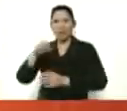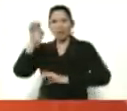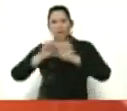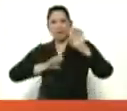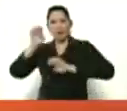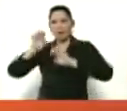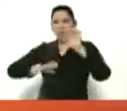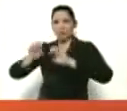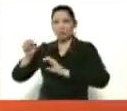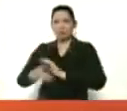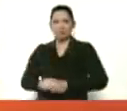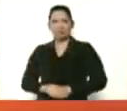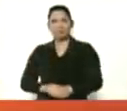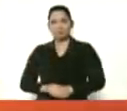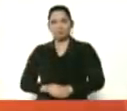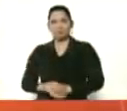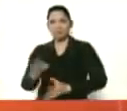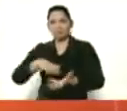evaluando esta situación?